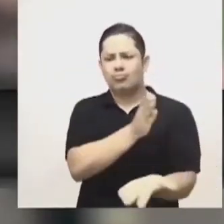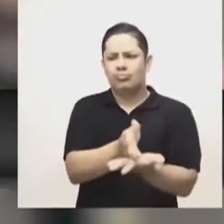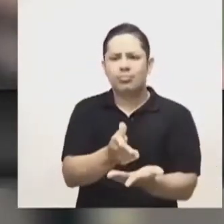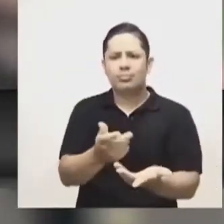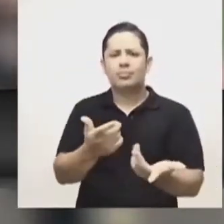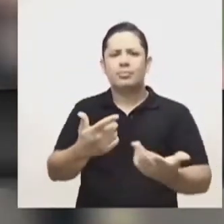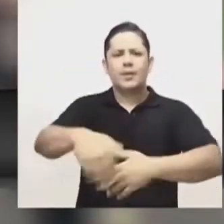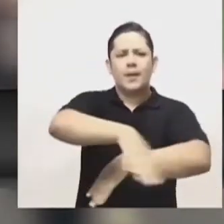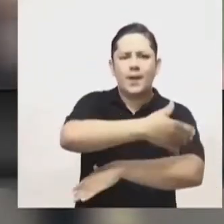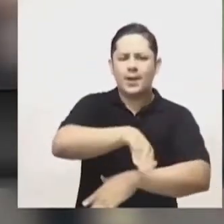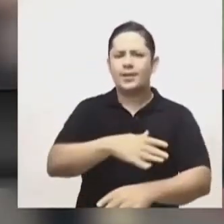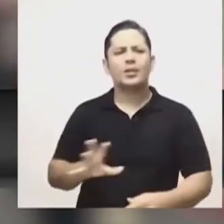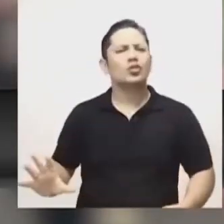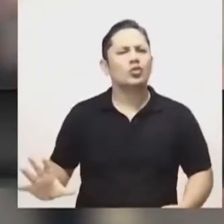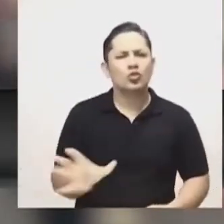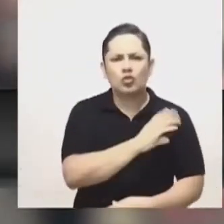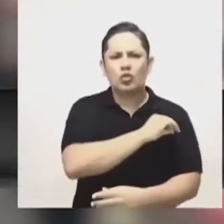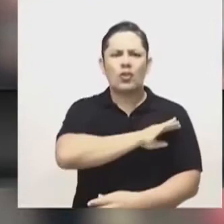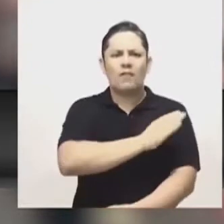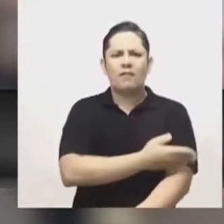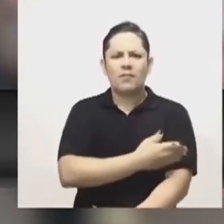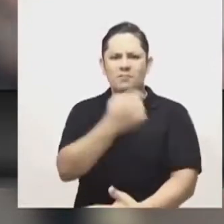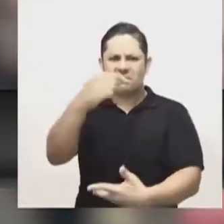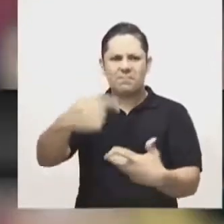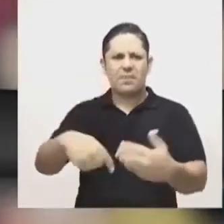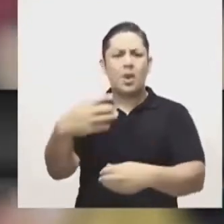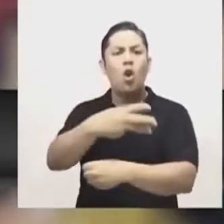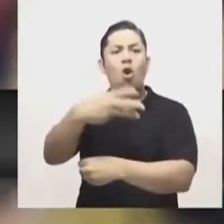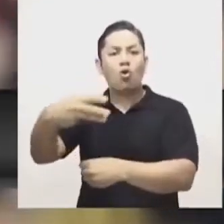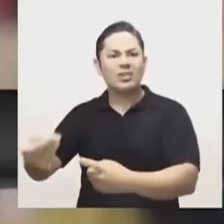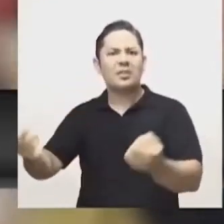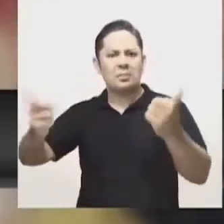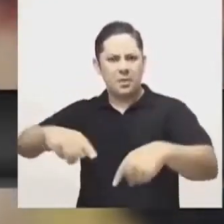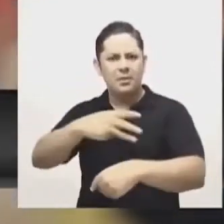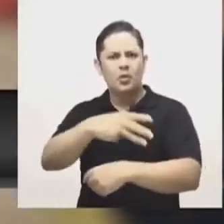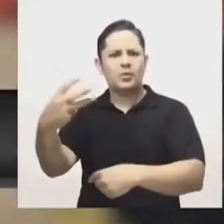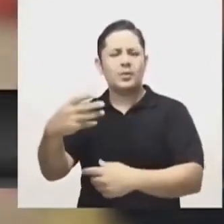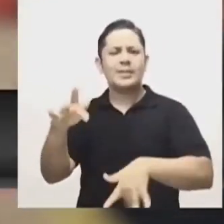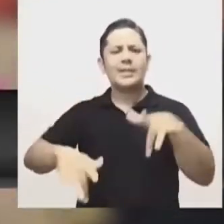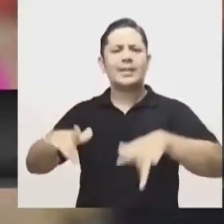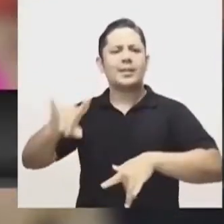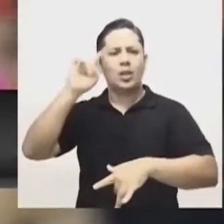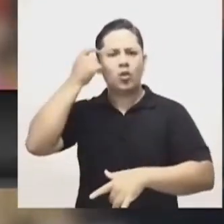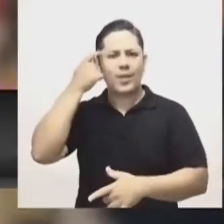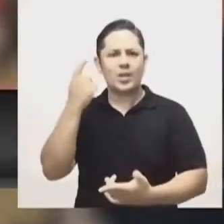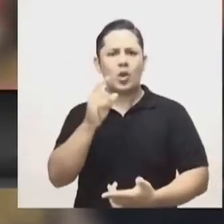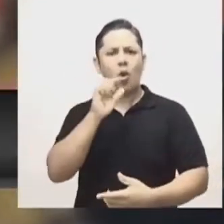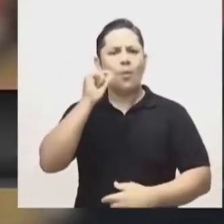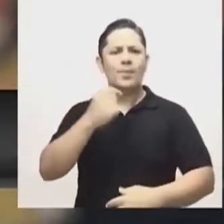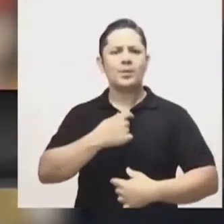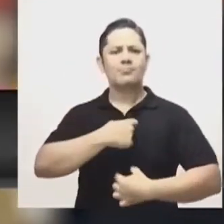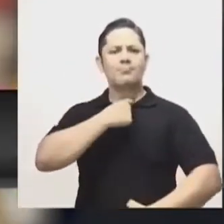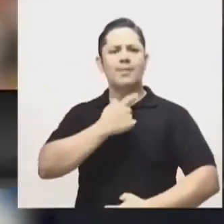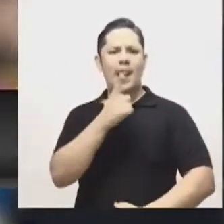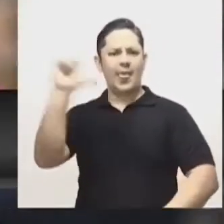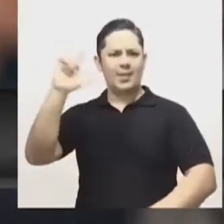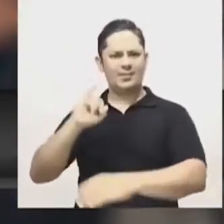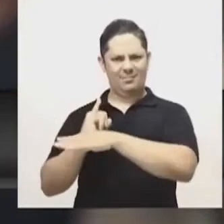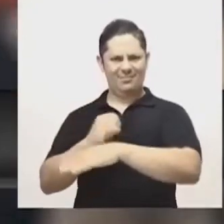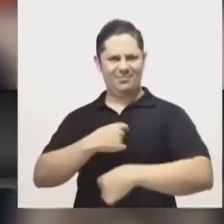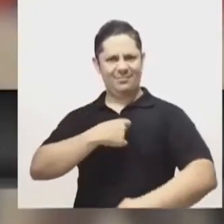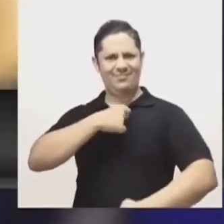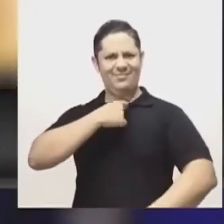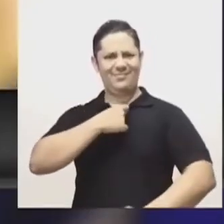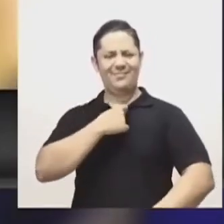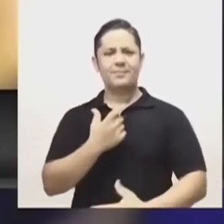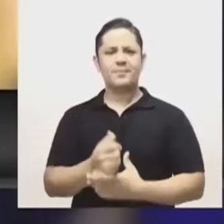calles. Fuerza Aérea, Ejército, Armada, Policía, OCRE, vamos a estar en la calle. Secretaría de Gobierno con sus pastores y con